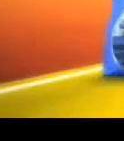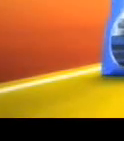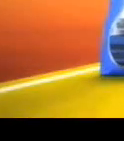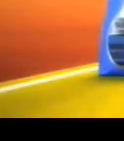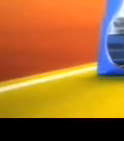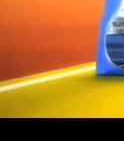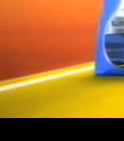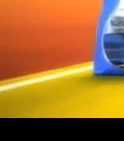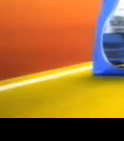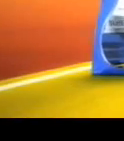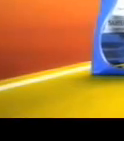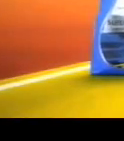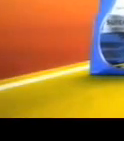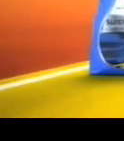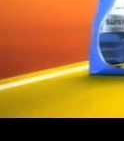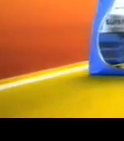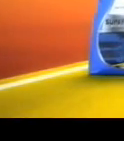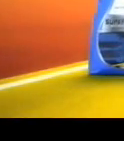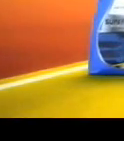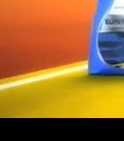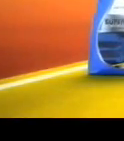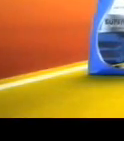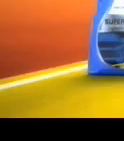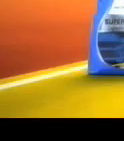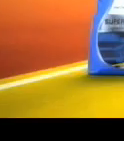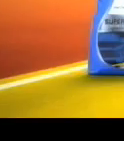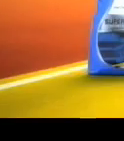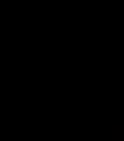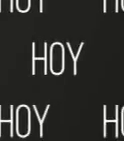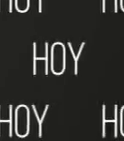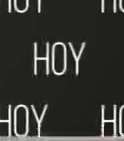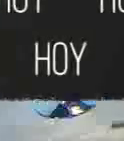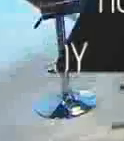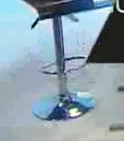Lubricantes Petro Comercial, por un país que no se detiene.